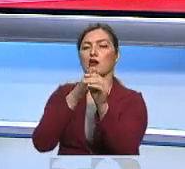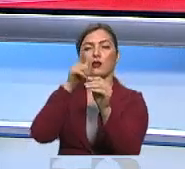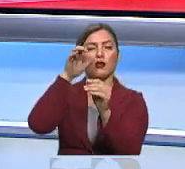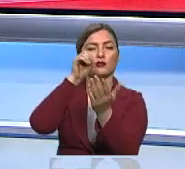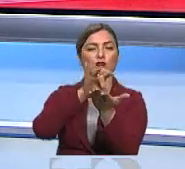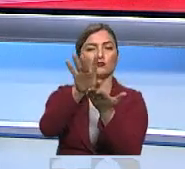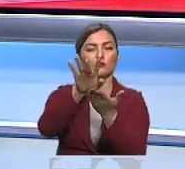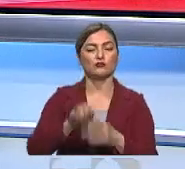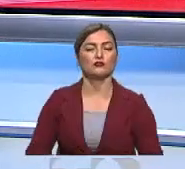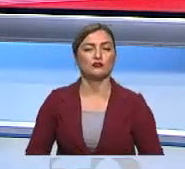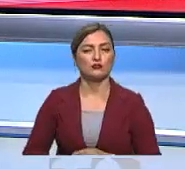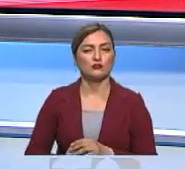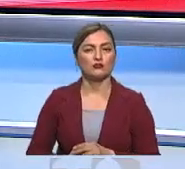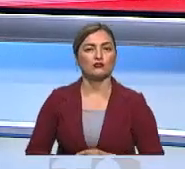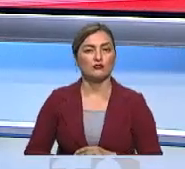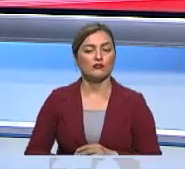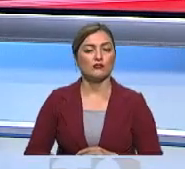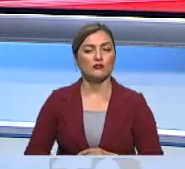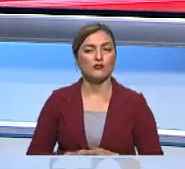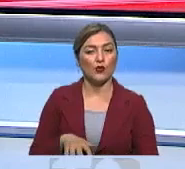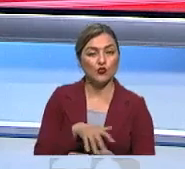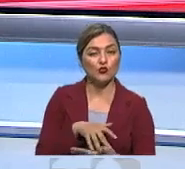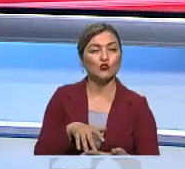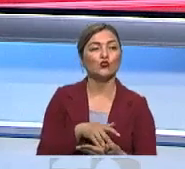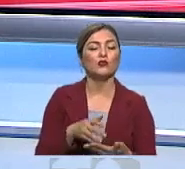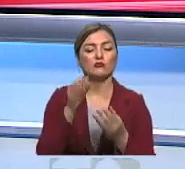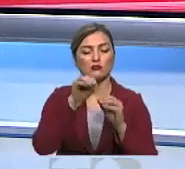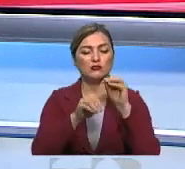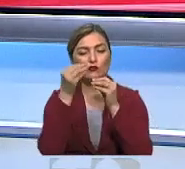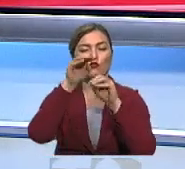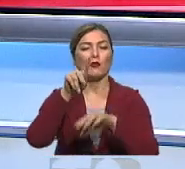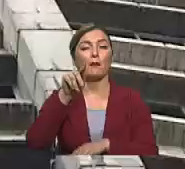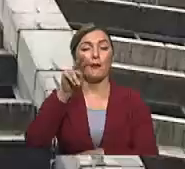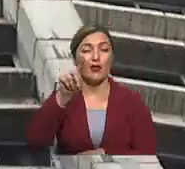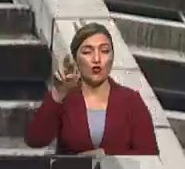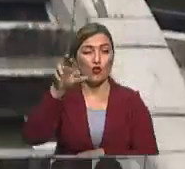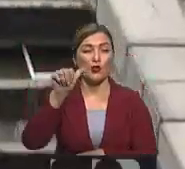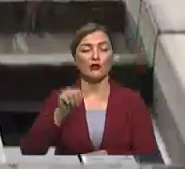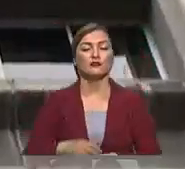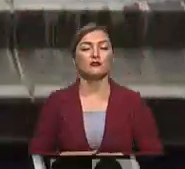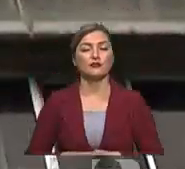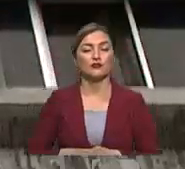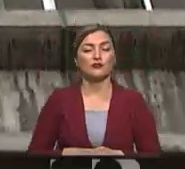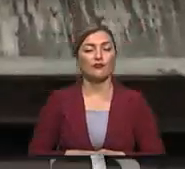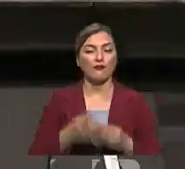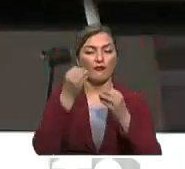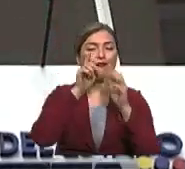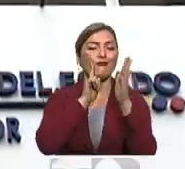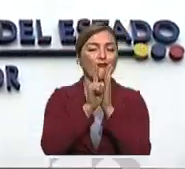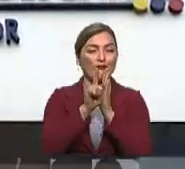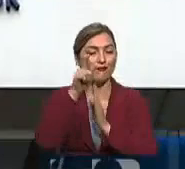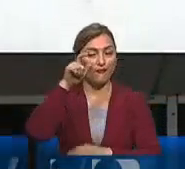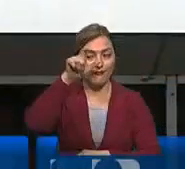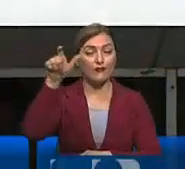presidente Lasso. Mientras tanto, se suma otro cuestionamiento al informe de Pandora. Se anuncian denuncias ante